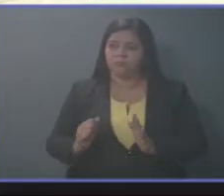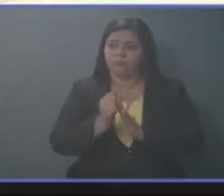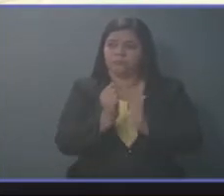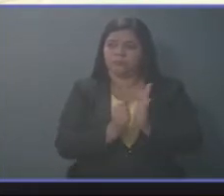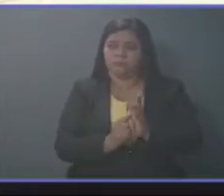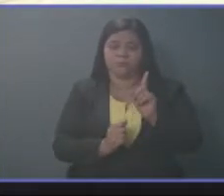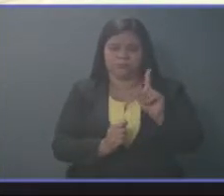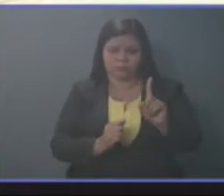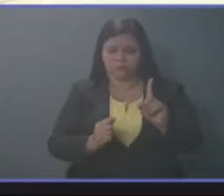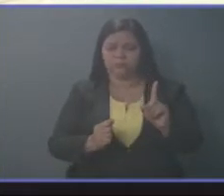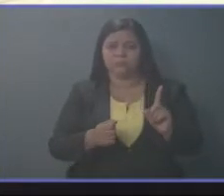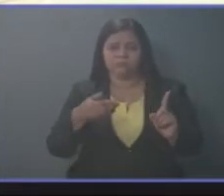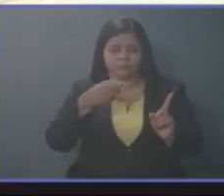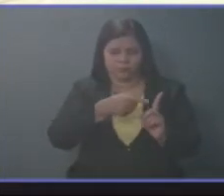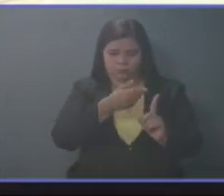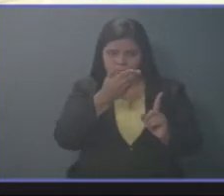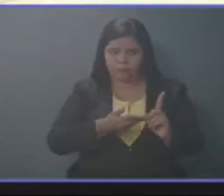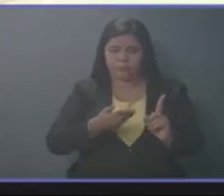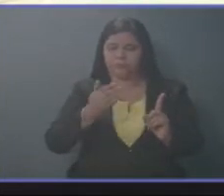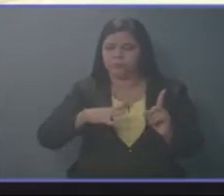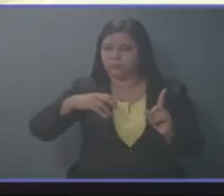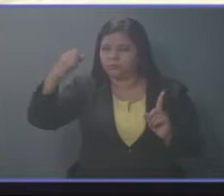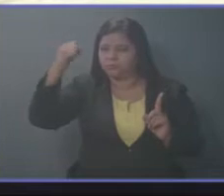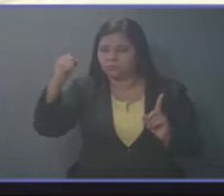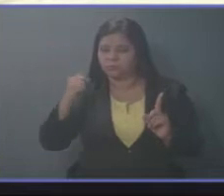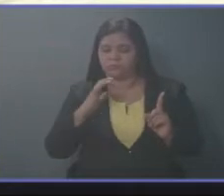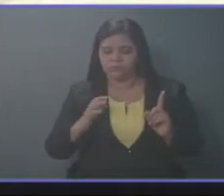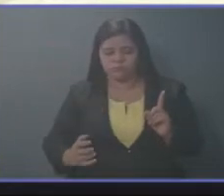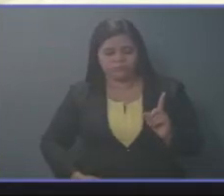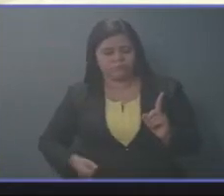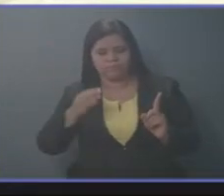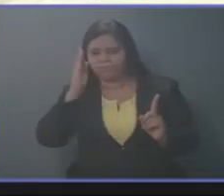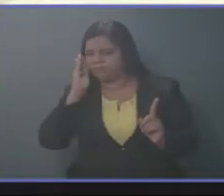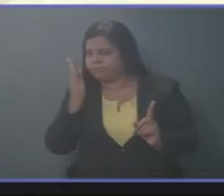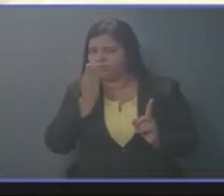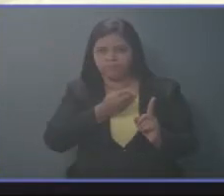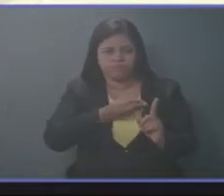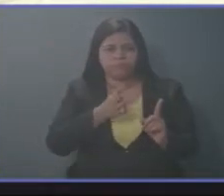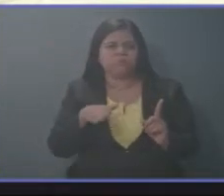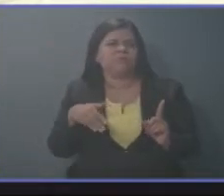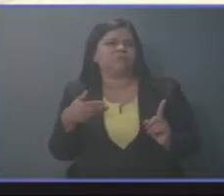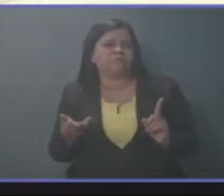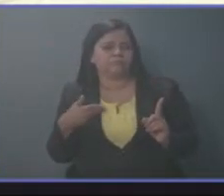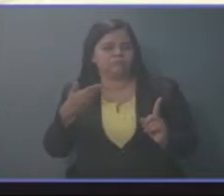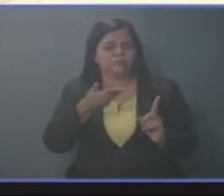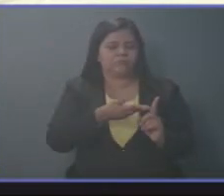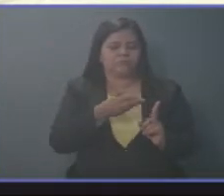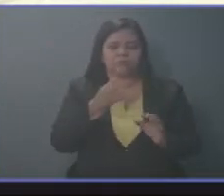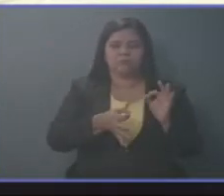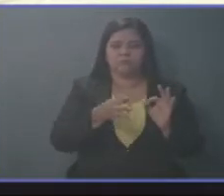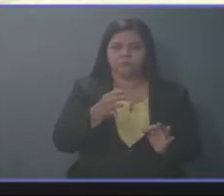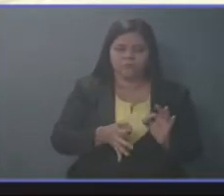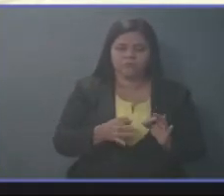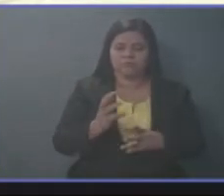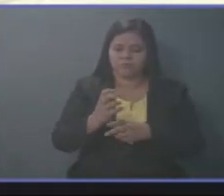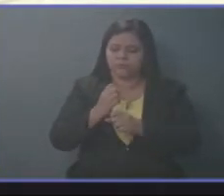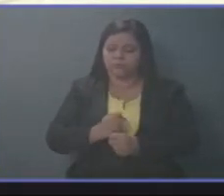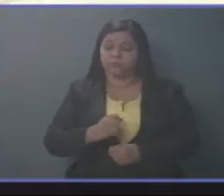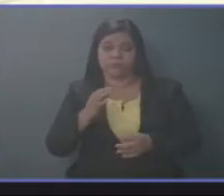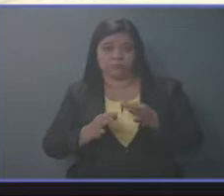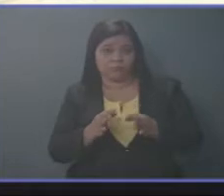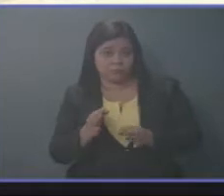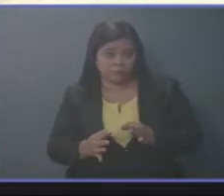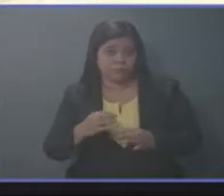1 reconoce a la persona humana como el origen y el fin de la actividad del Estado, que está organizado para la consecución de la justicia, de la seguridad jurídica y del